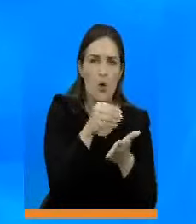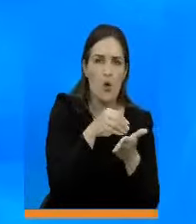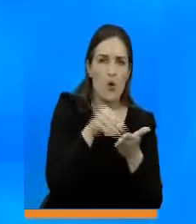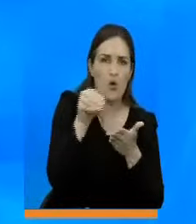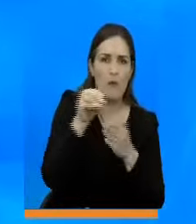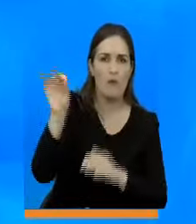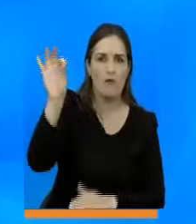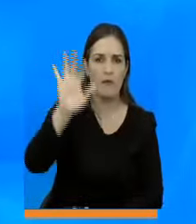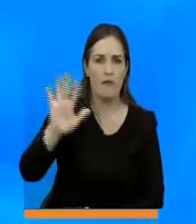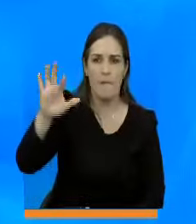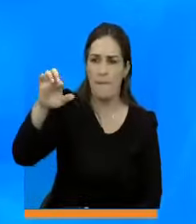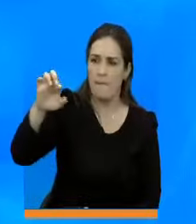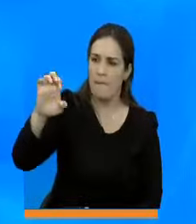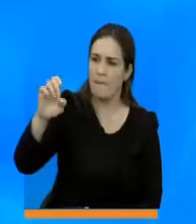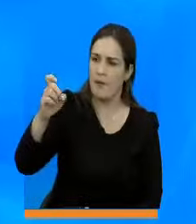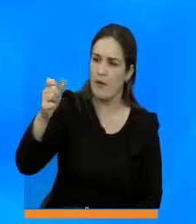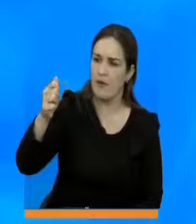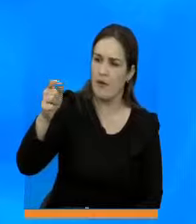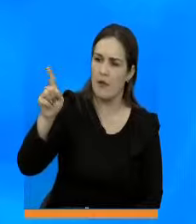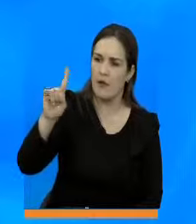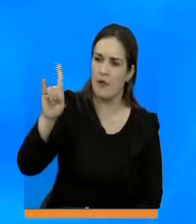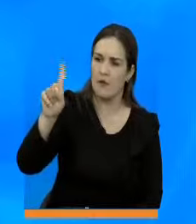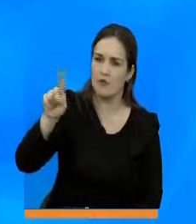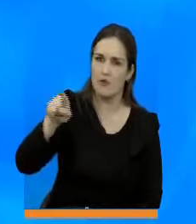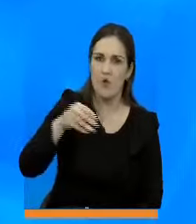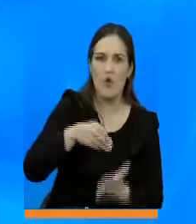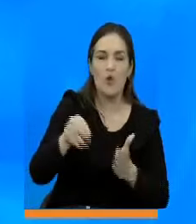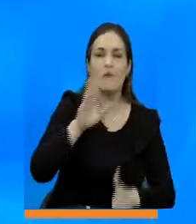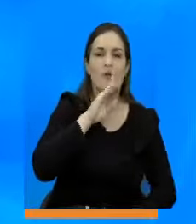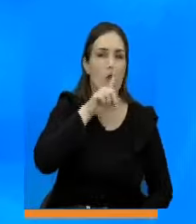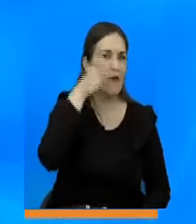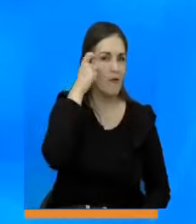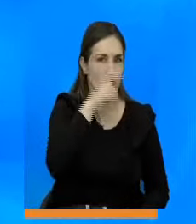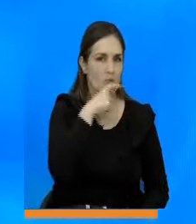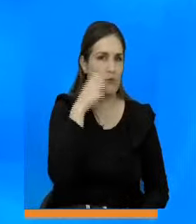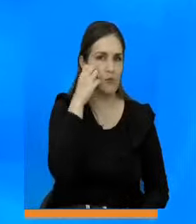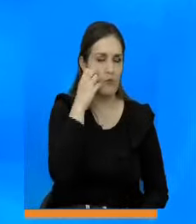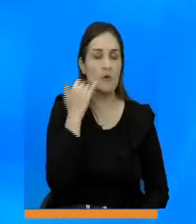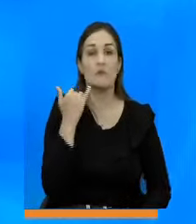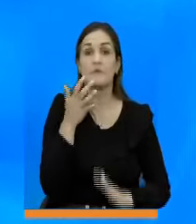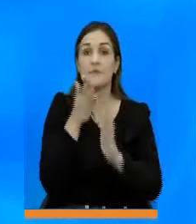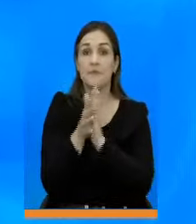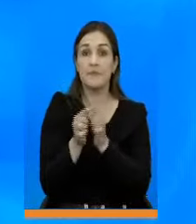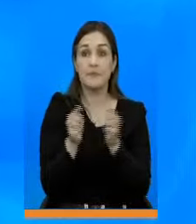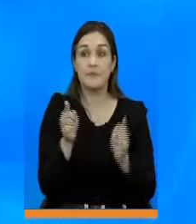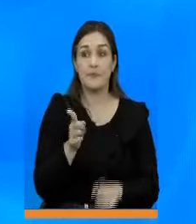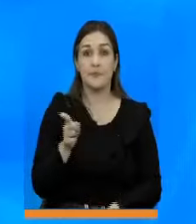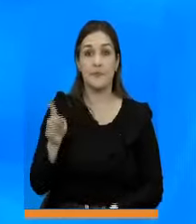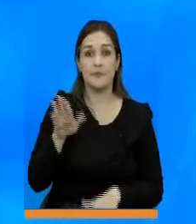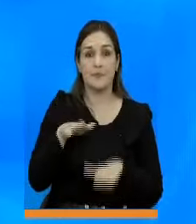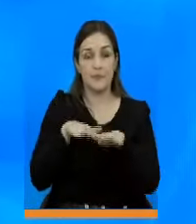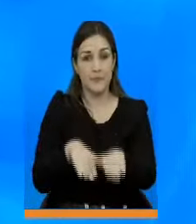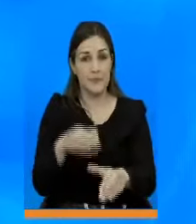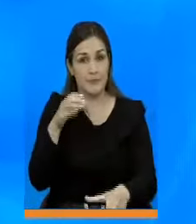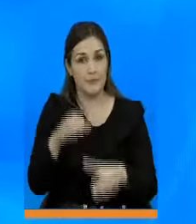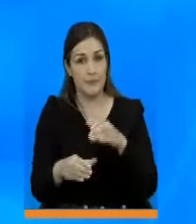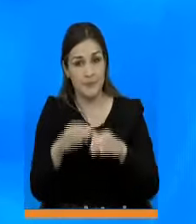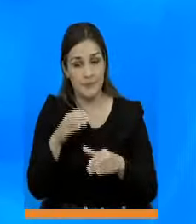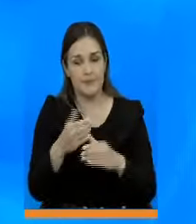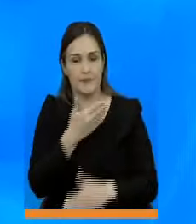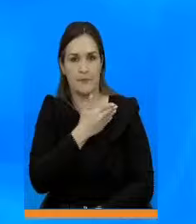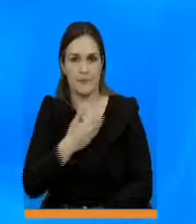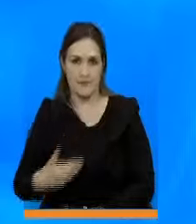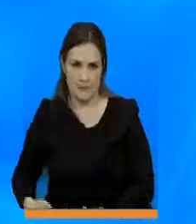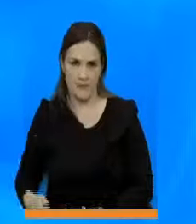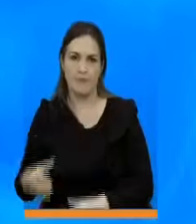del software Pegasus en el gobierno de Iván Duque. Para hablar de este tema se encuentra con nosotros el representante de la Cámara y presidente de